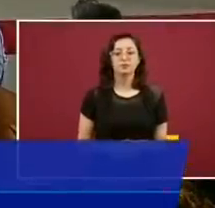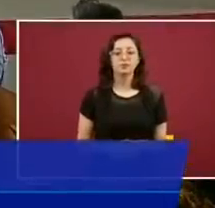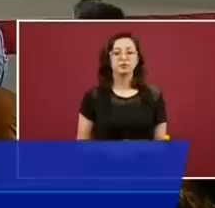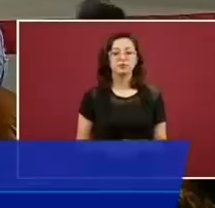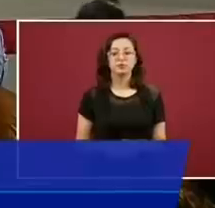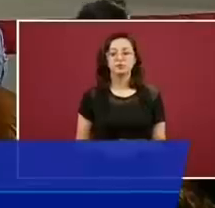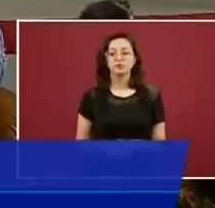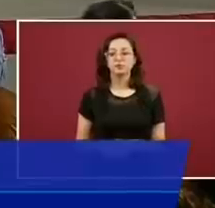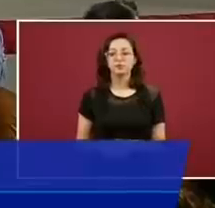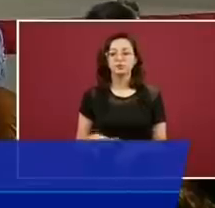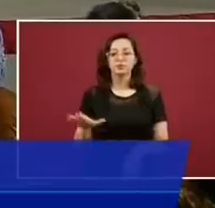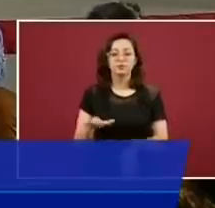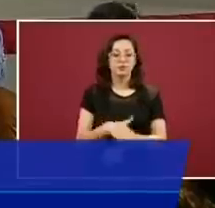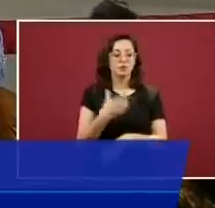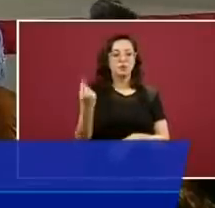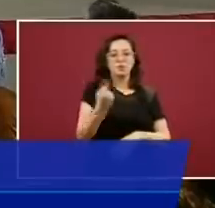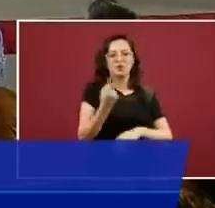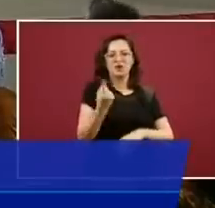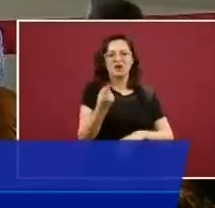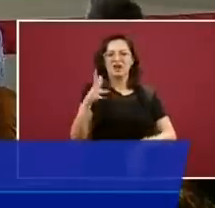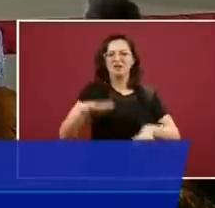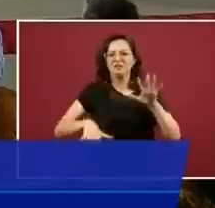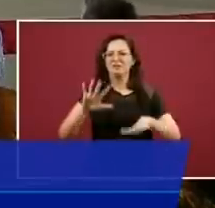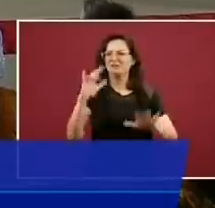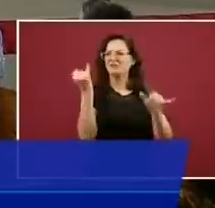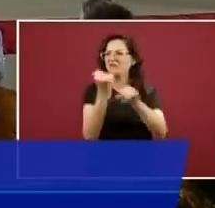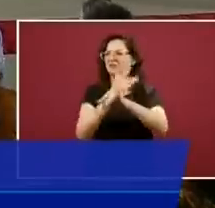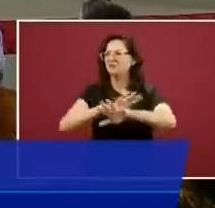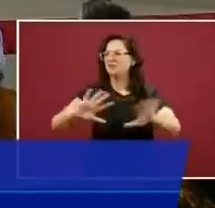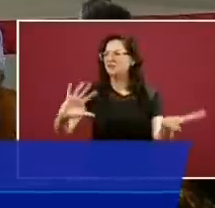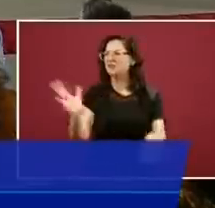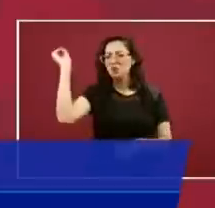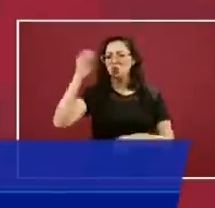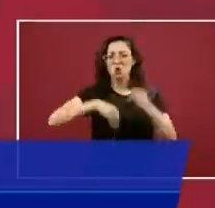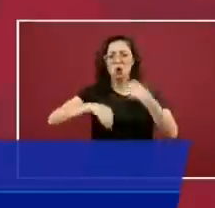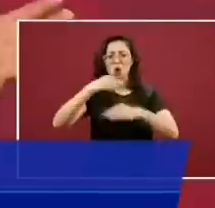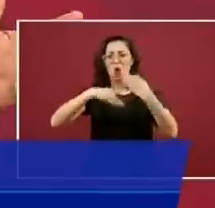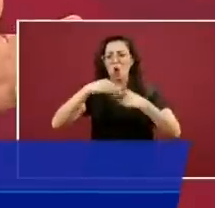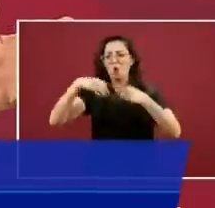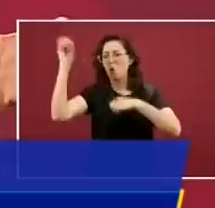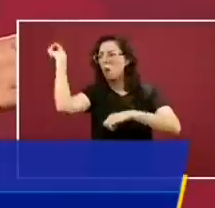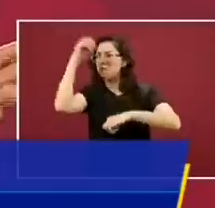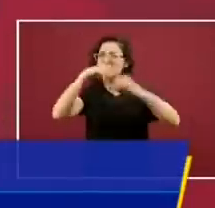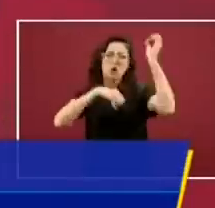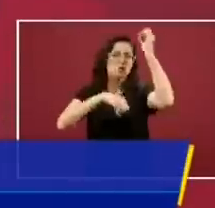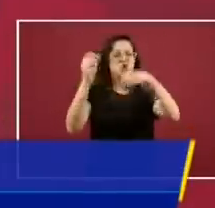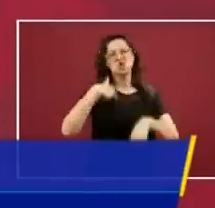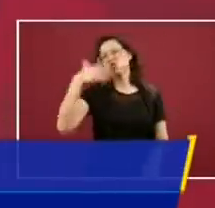se cae mucha desinformación. Opinan todos, se vuelven expertos